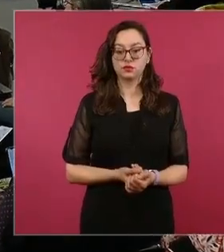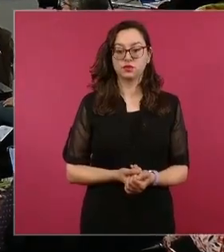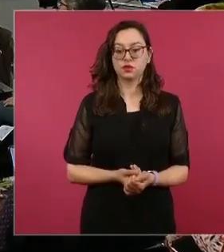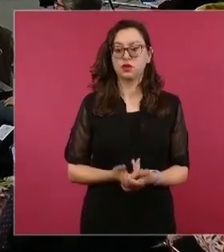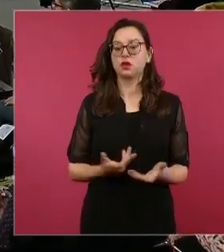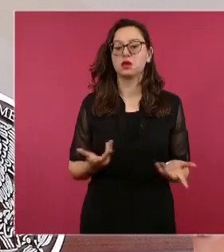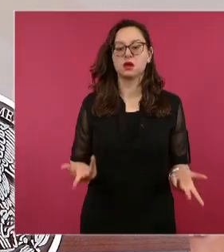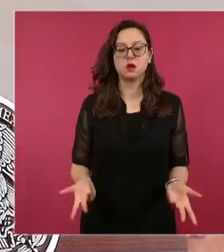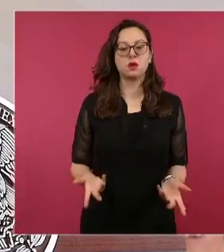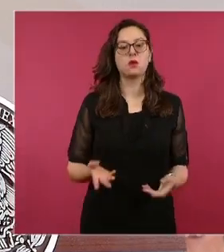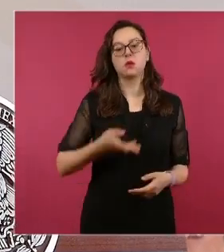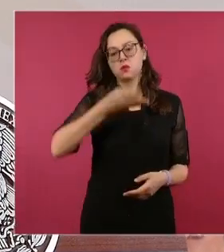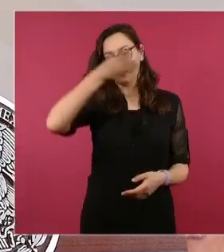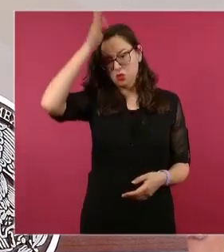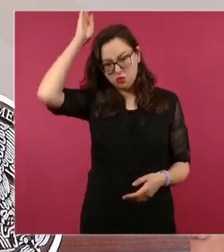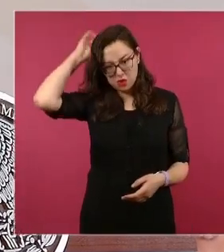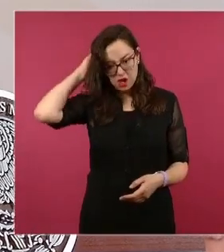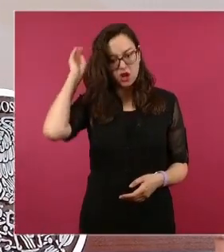en un mes